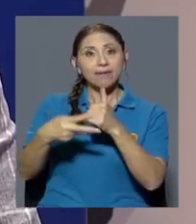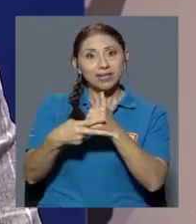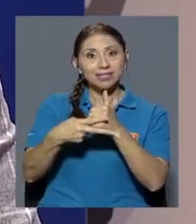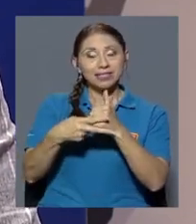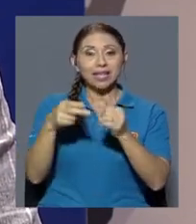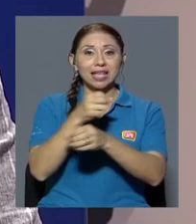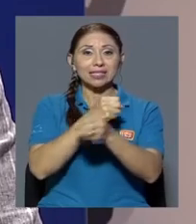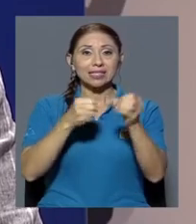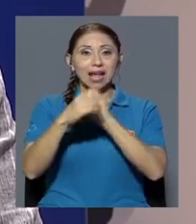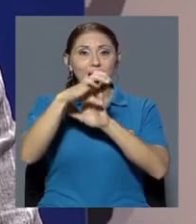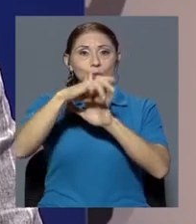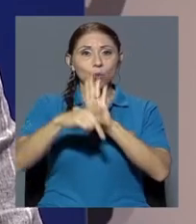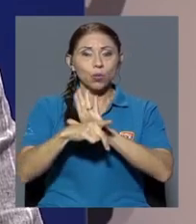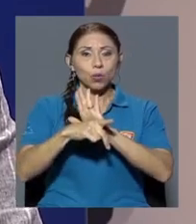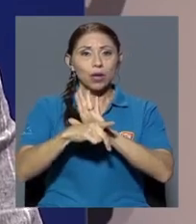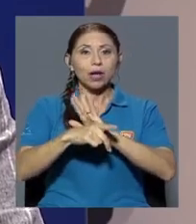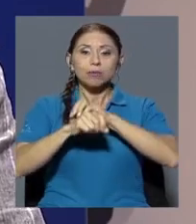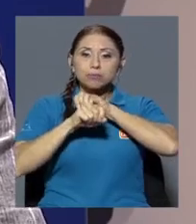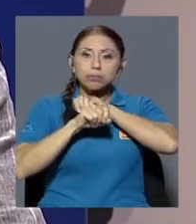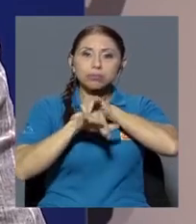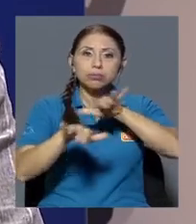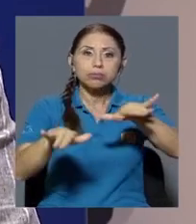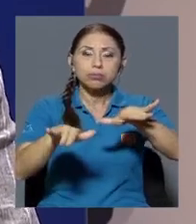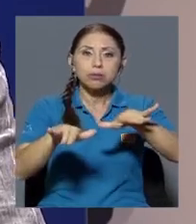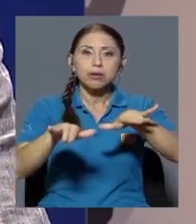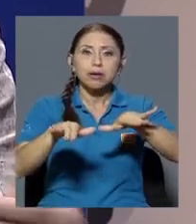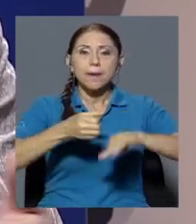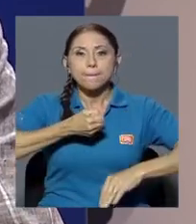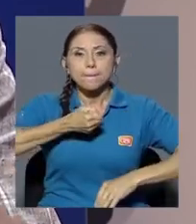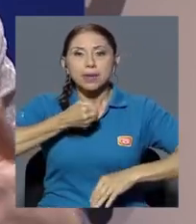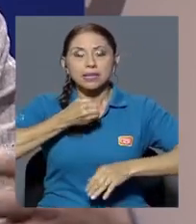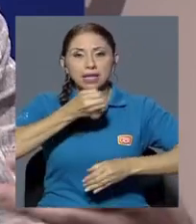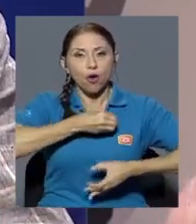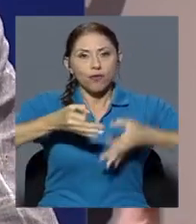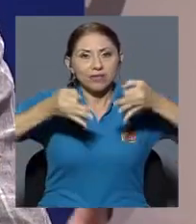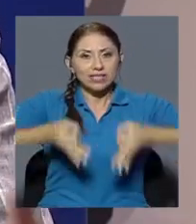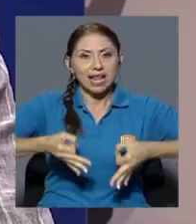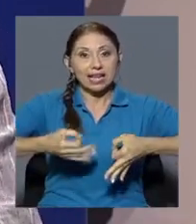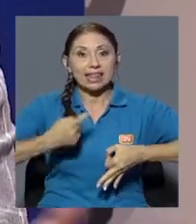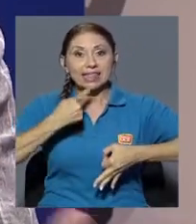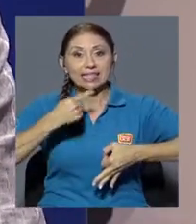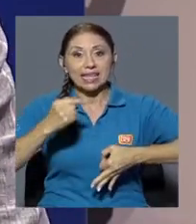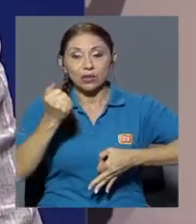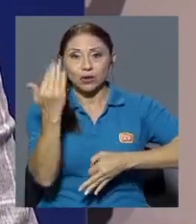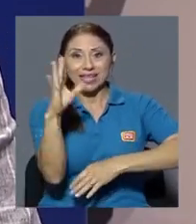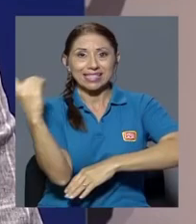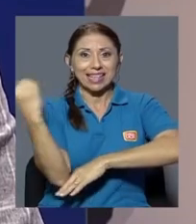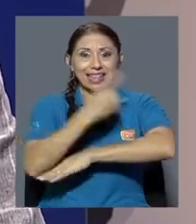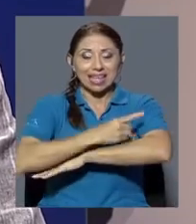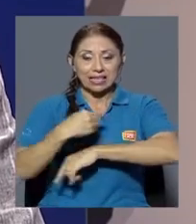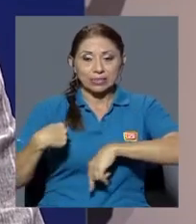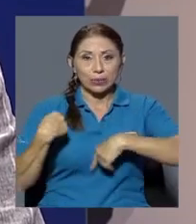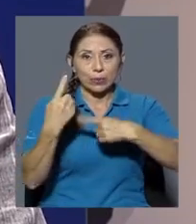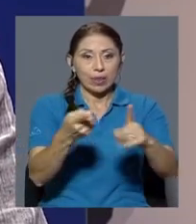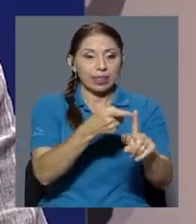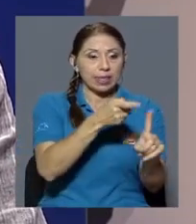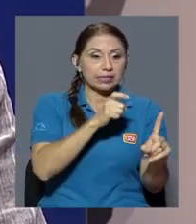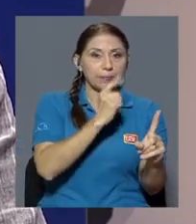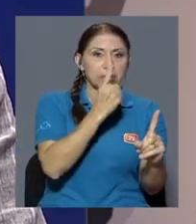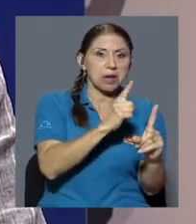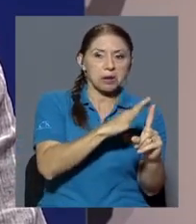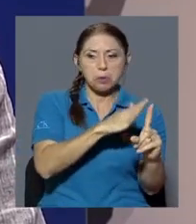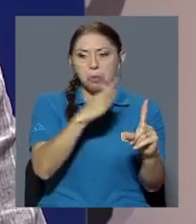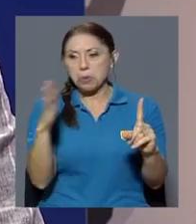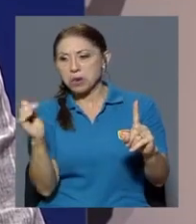de prensa oficial mencionando que en en el plazo de quince días entre el primero y el 15 de agosto